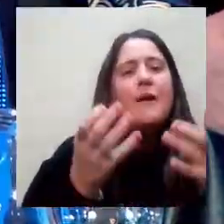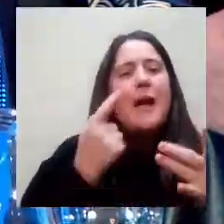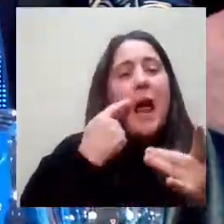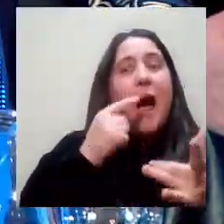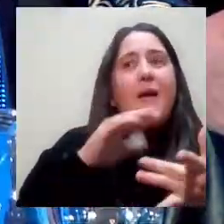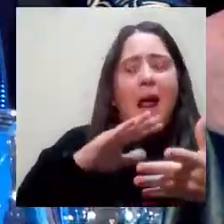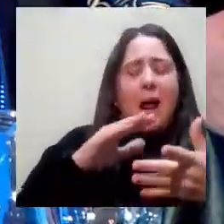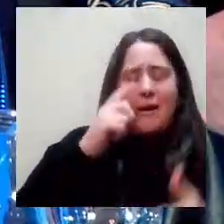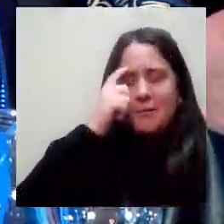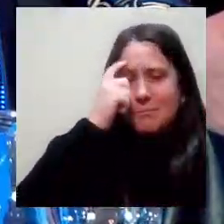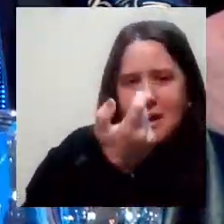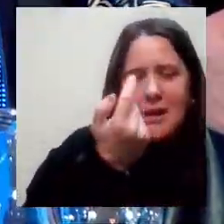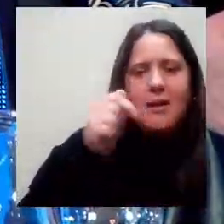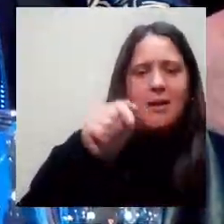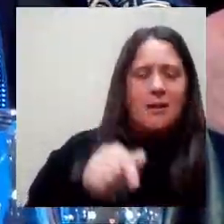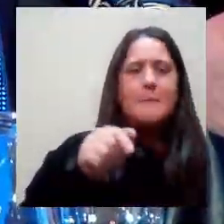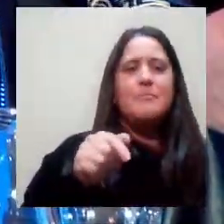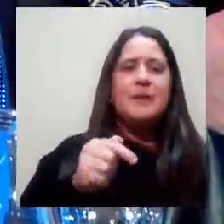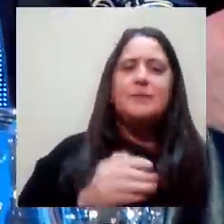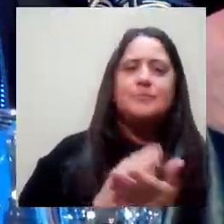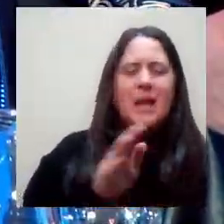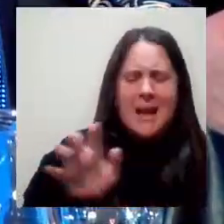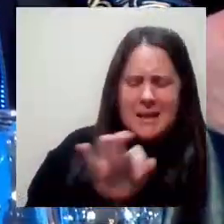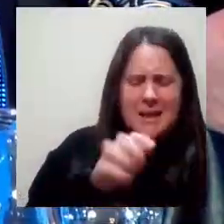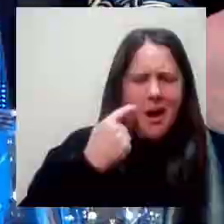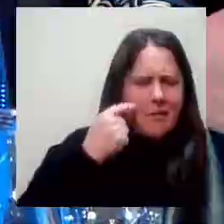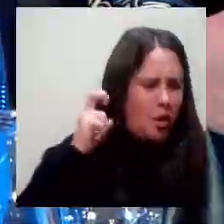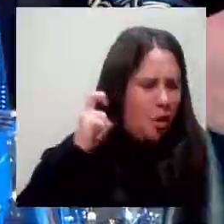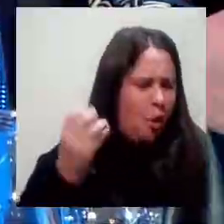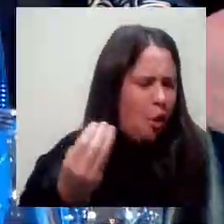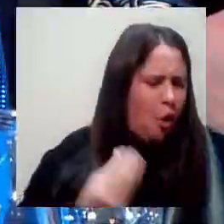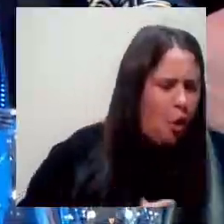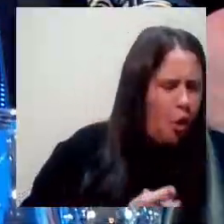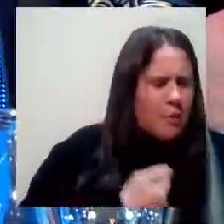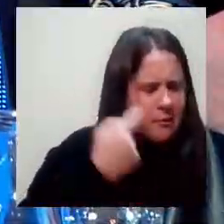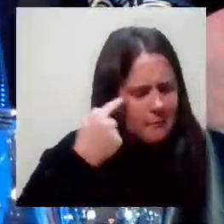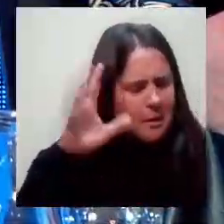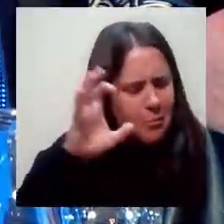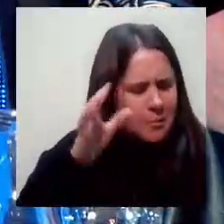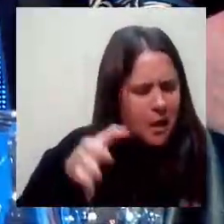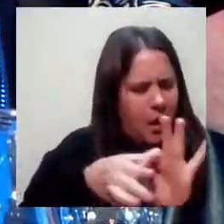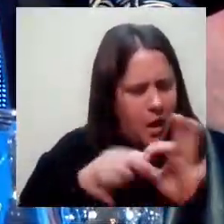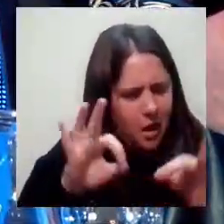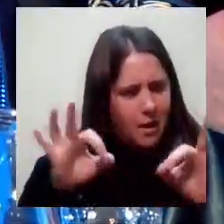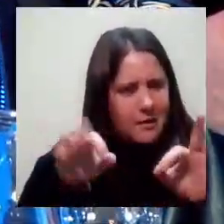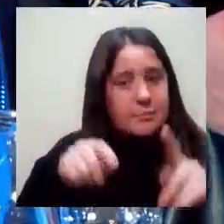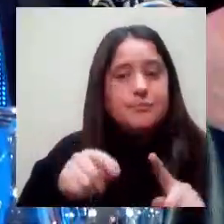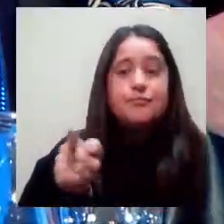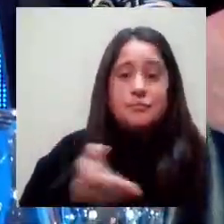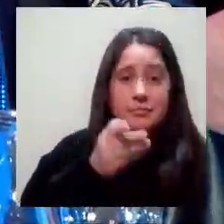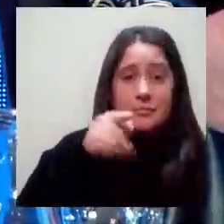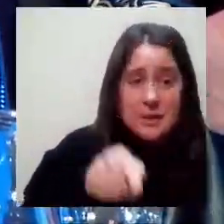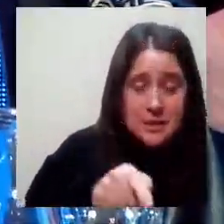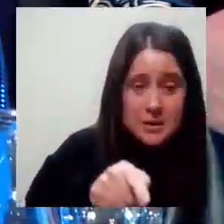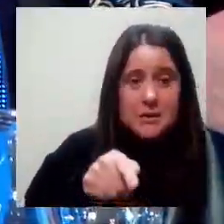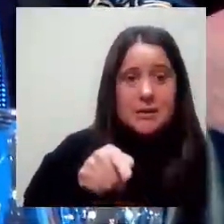clic y está tratando en cada letra cómo suena y mantenerla en memoria y poder unirla. Ese procedimiento, ese proceso,